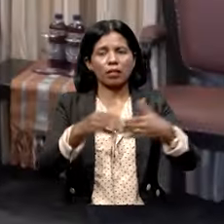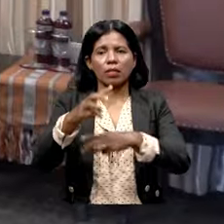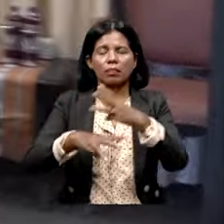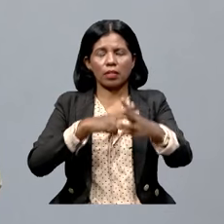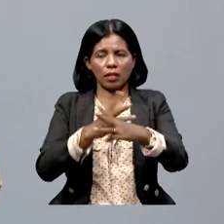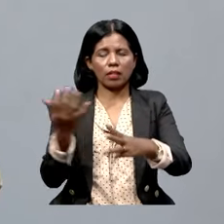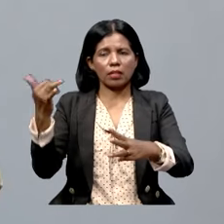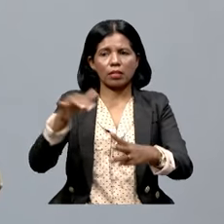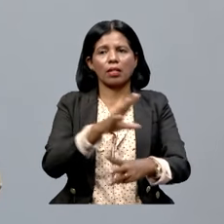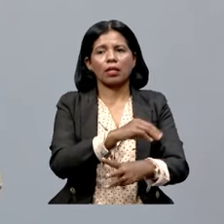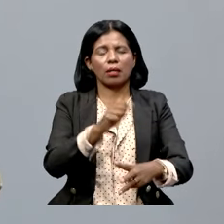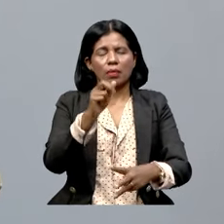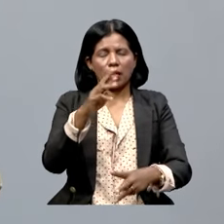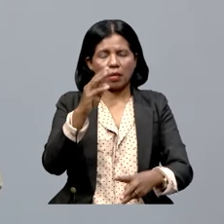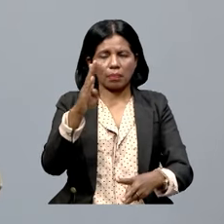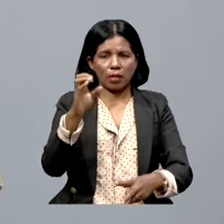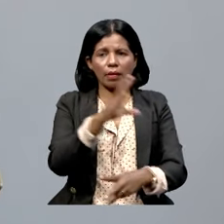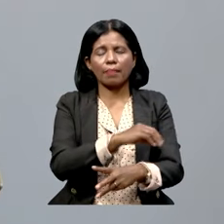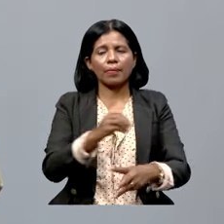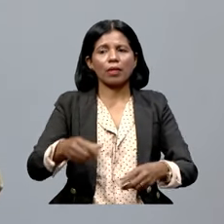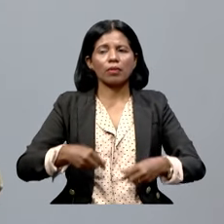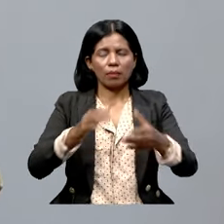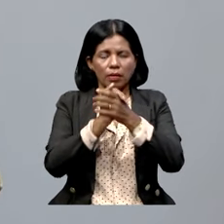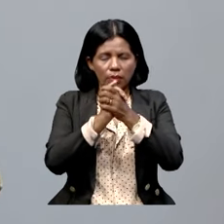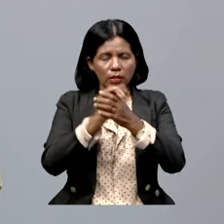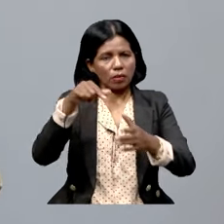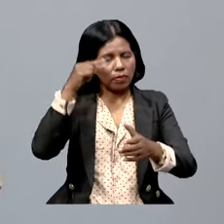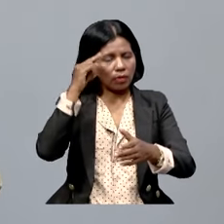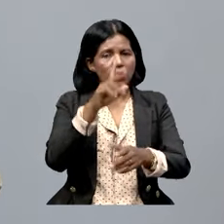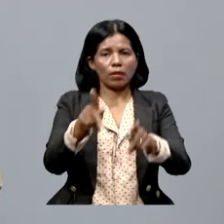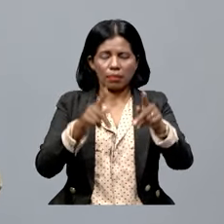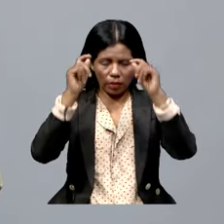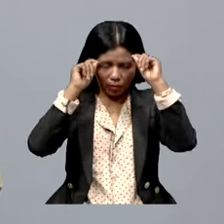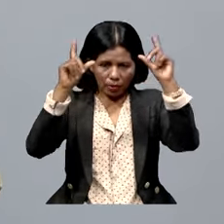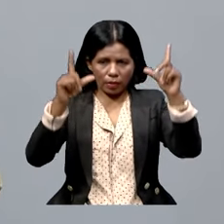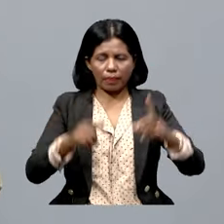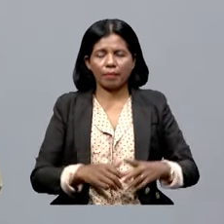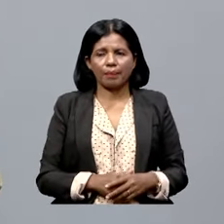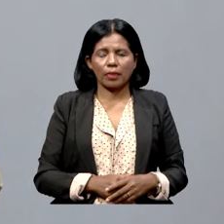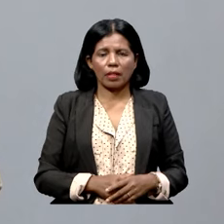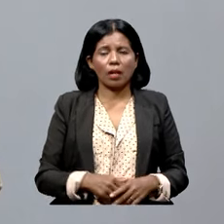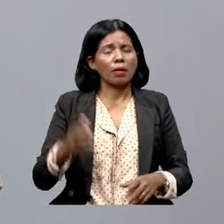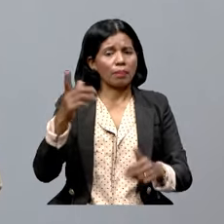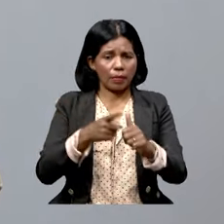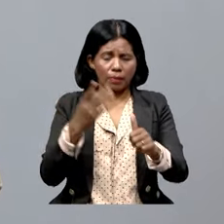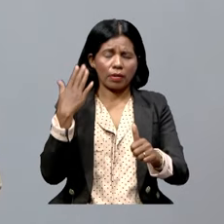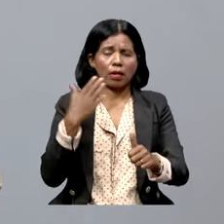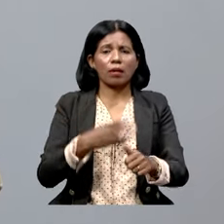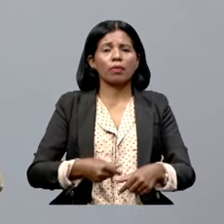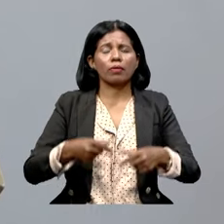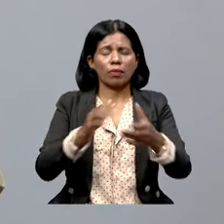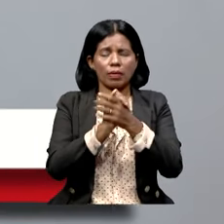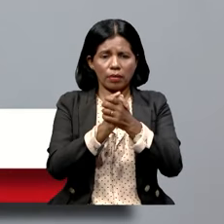sirene, diplomata Arábia Saraui, congratula governo no povo Timor-Leste. First of all, I Uluk Nanain, ha congratula